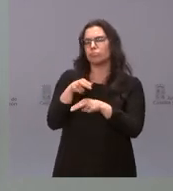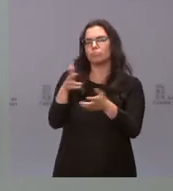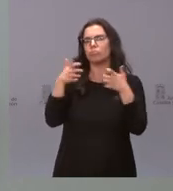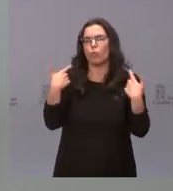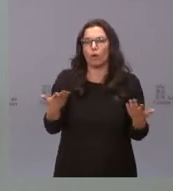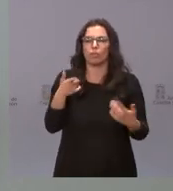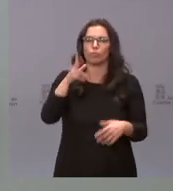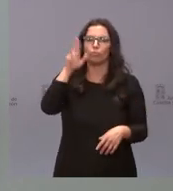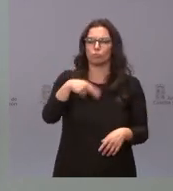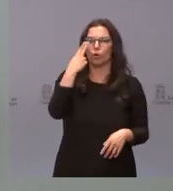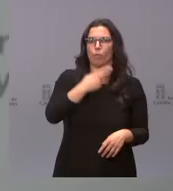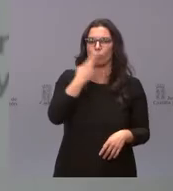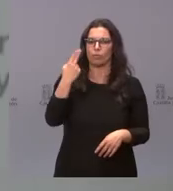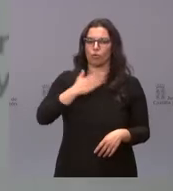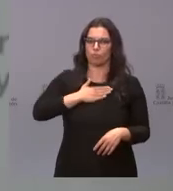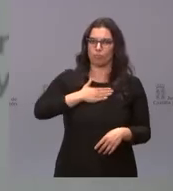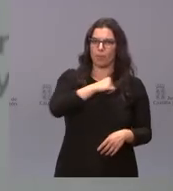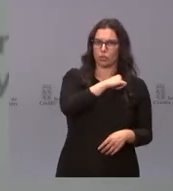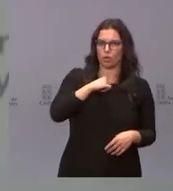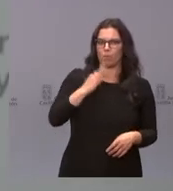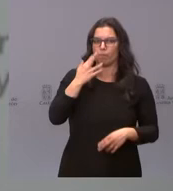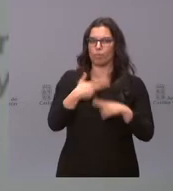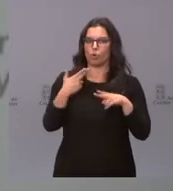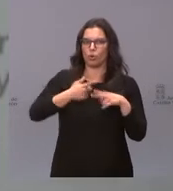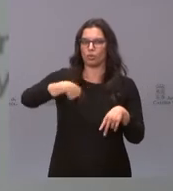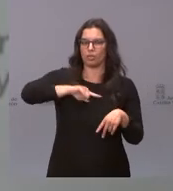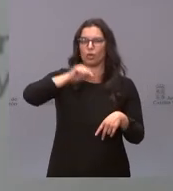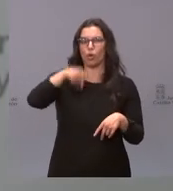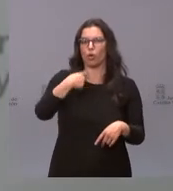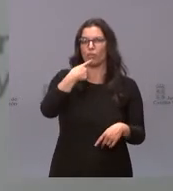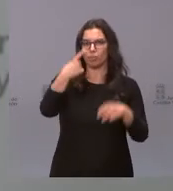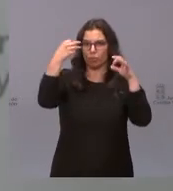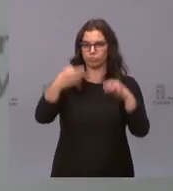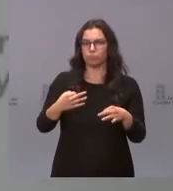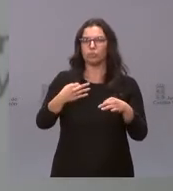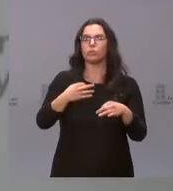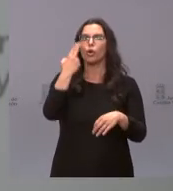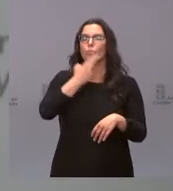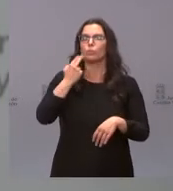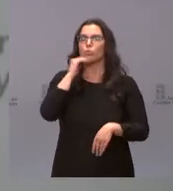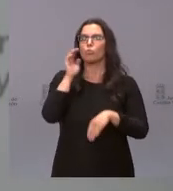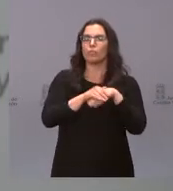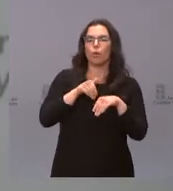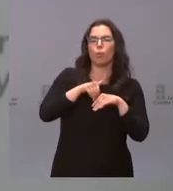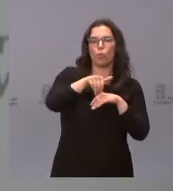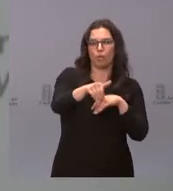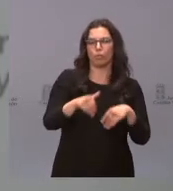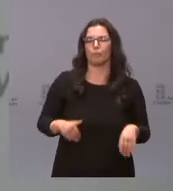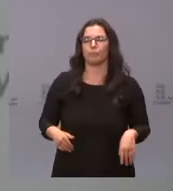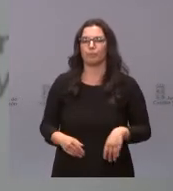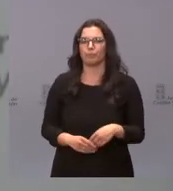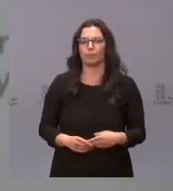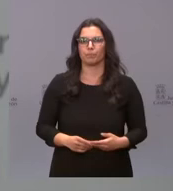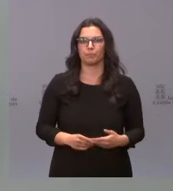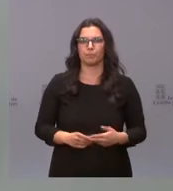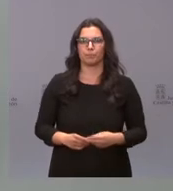político y personal y hoy anunciamos cuando se va a cumplir este compromiso político y personal